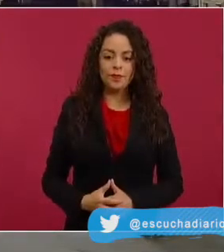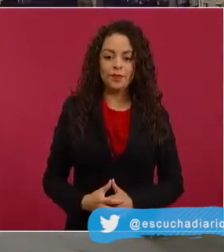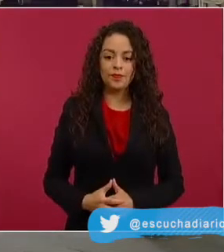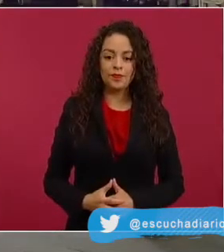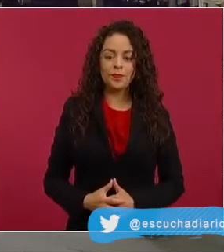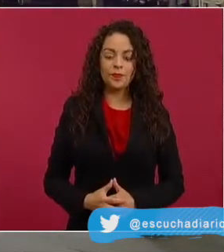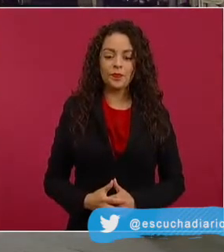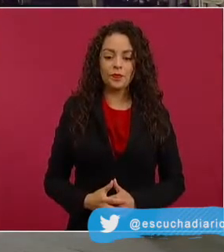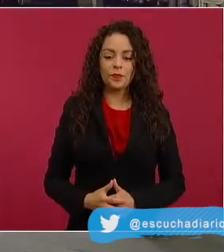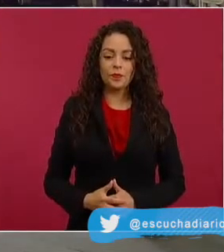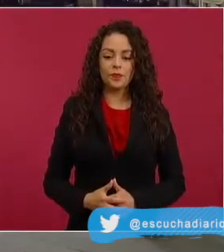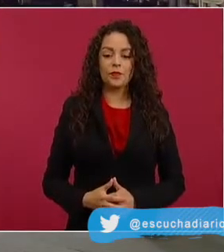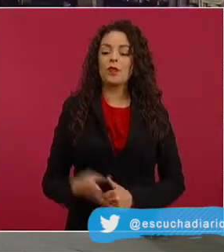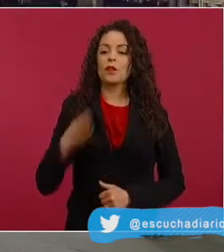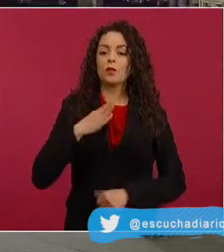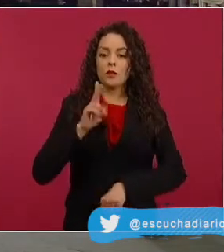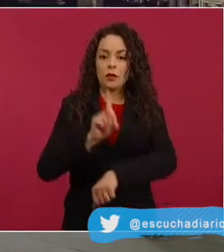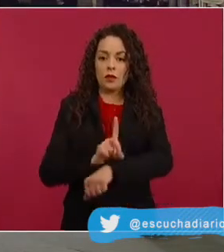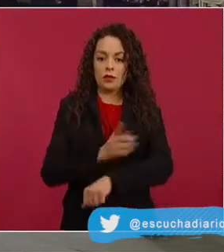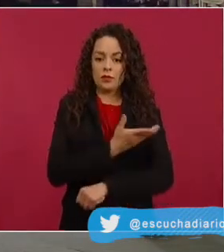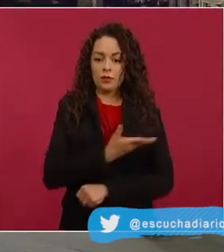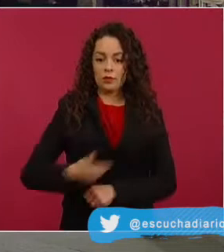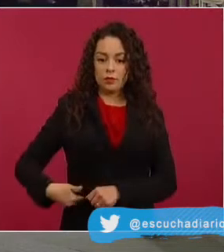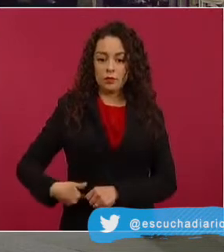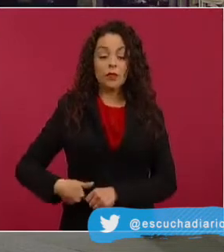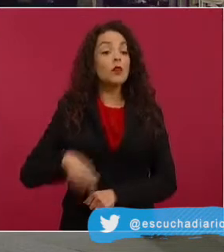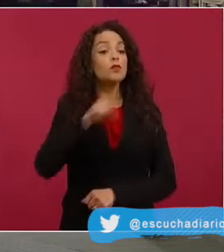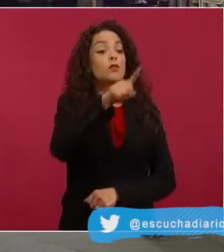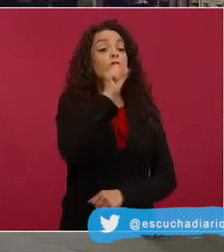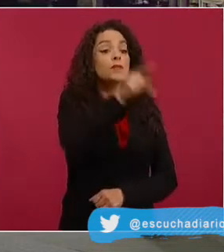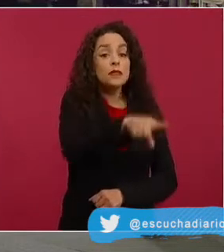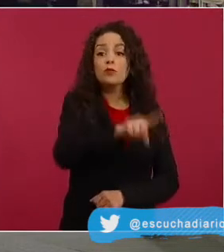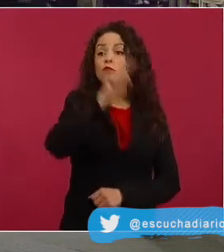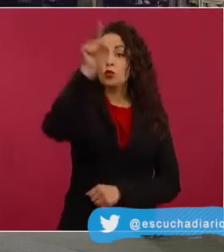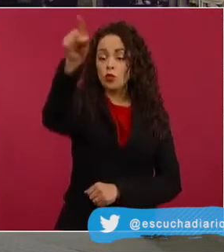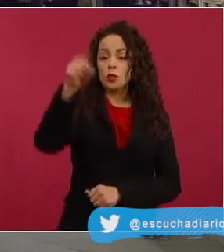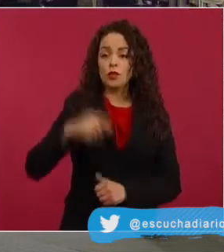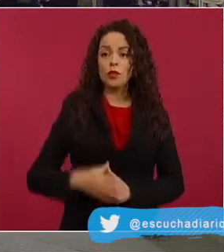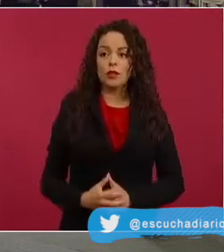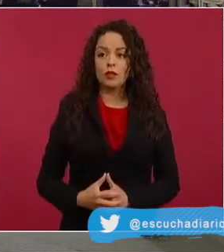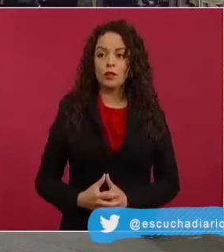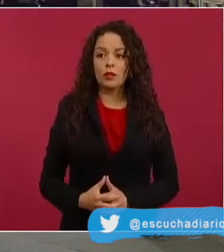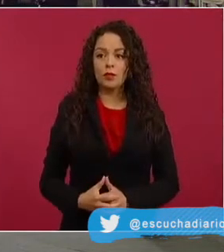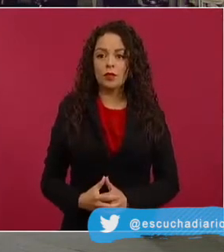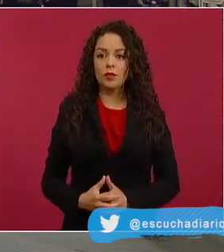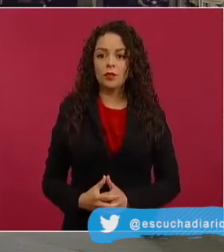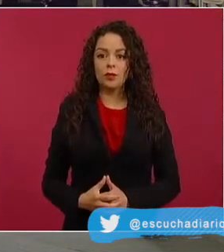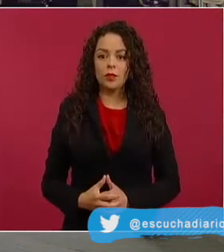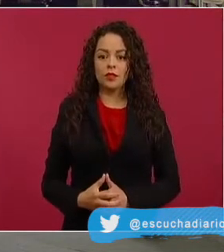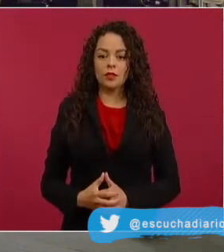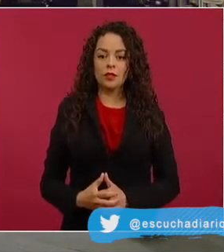los partidos, ya que está de por medio el bienestar de los sectores más vulnerables de nuestro país.